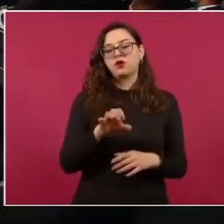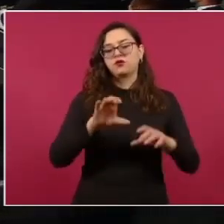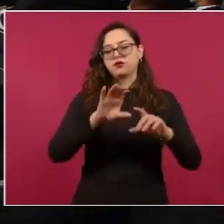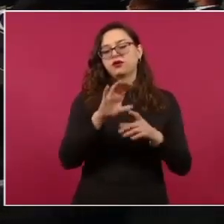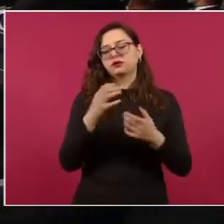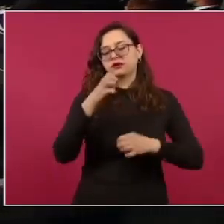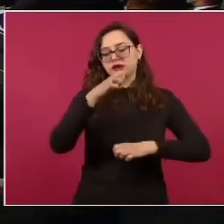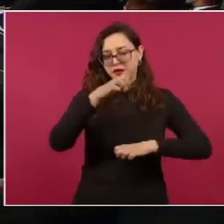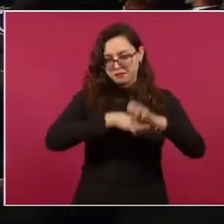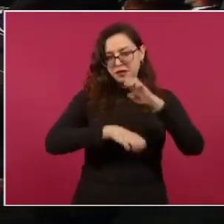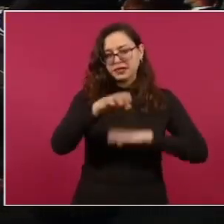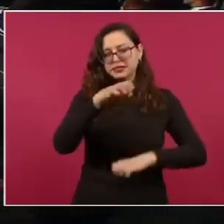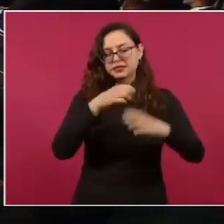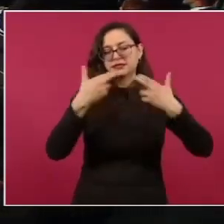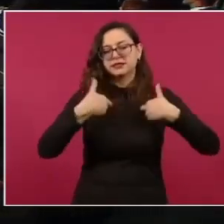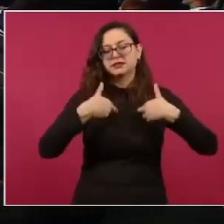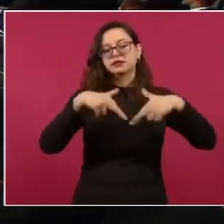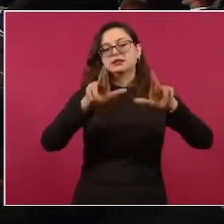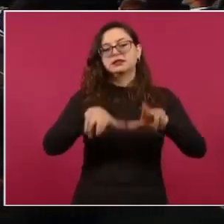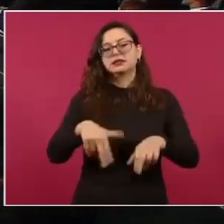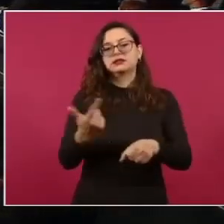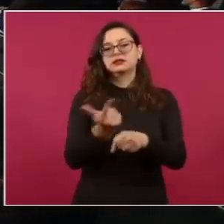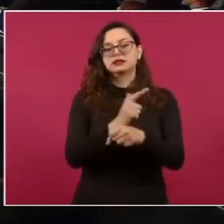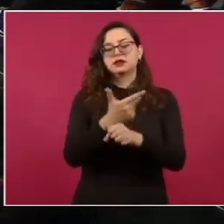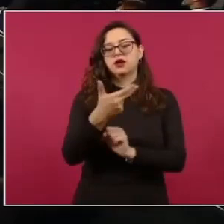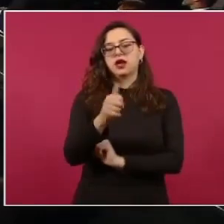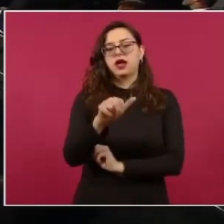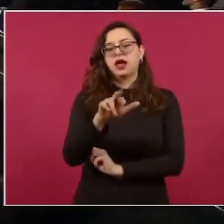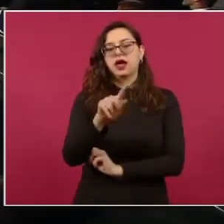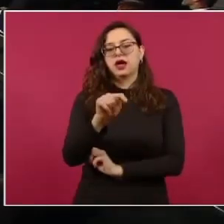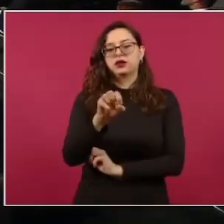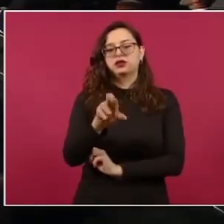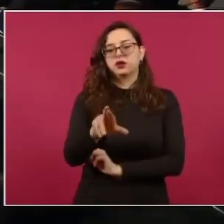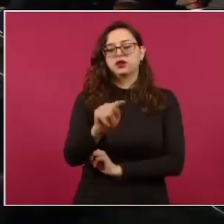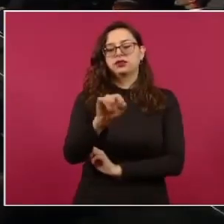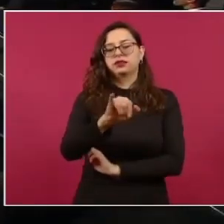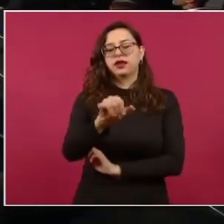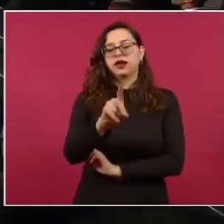Turismo, licenciado Héctor Tejada Schar.